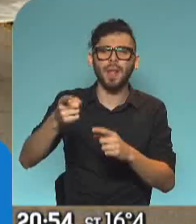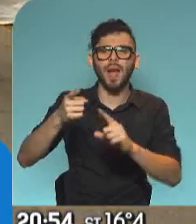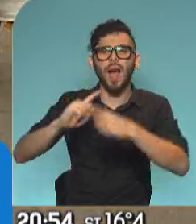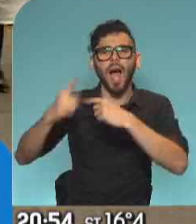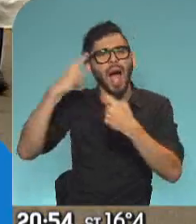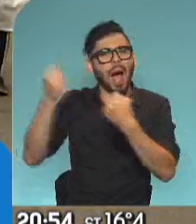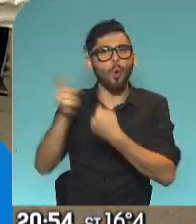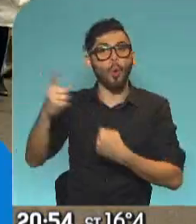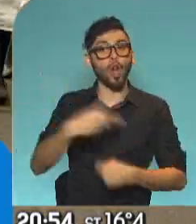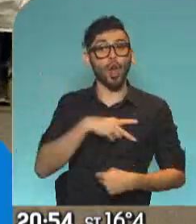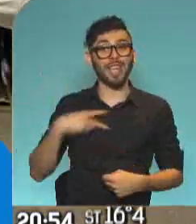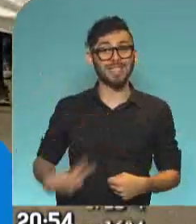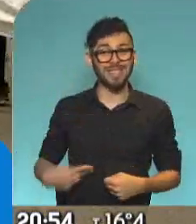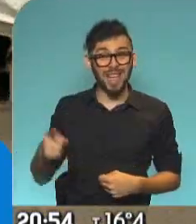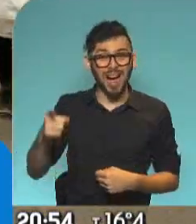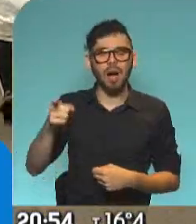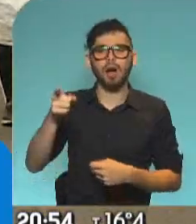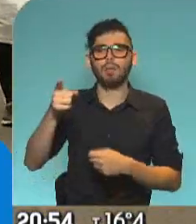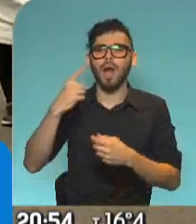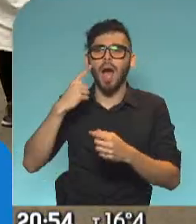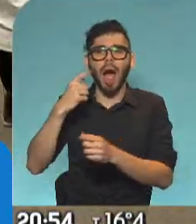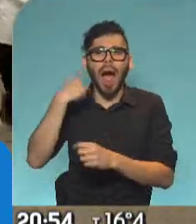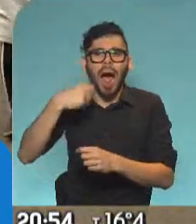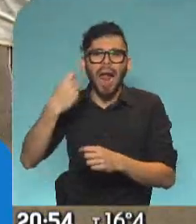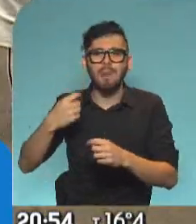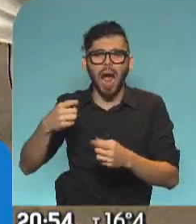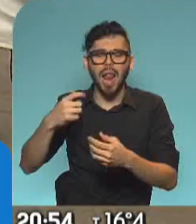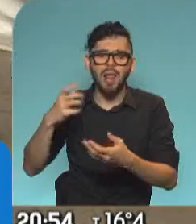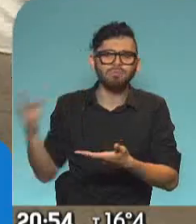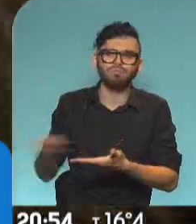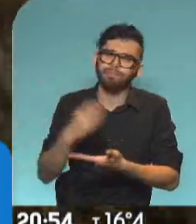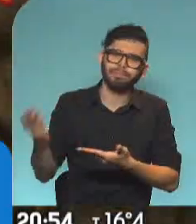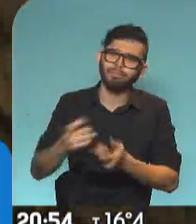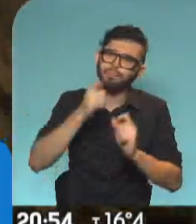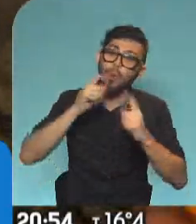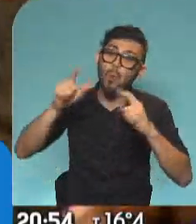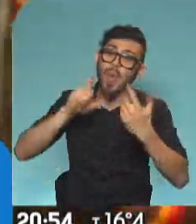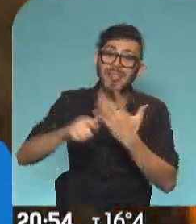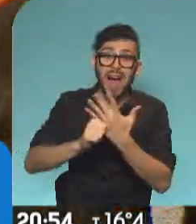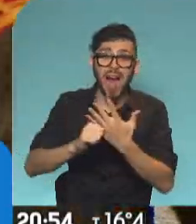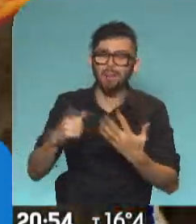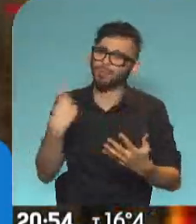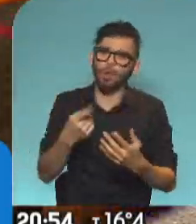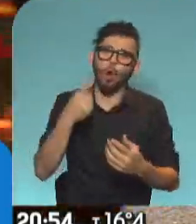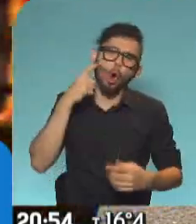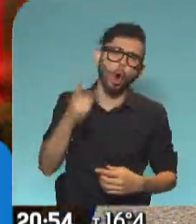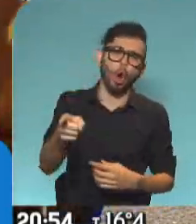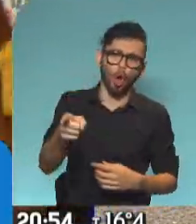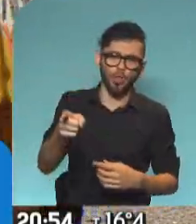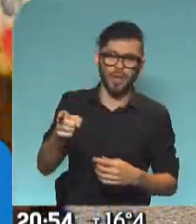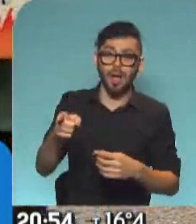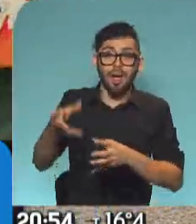quieren hacer con China para industrialización animal, para vender toda esa carne de animales afuera del país. Estamos hartos del